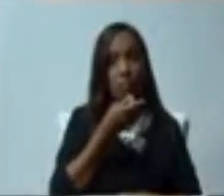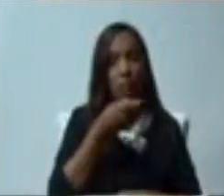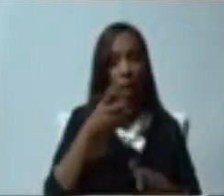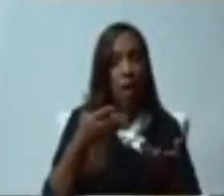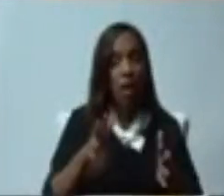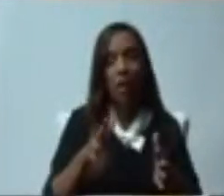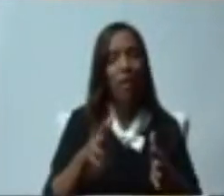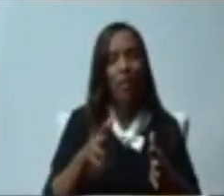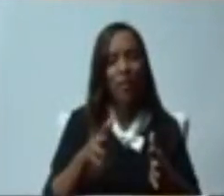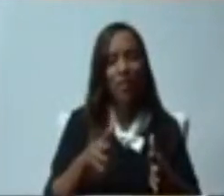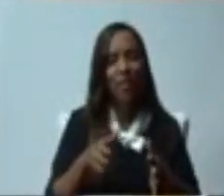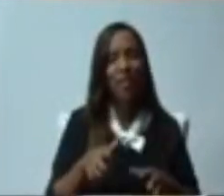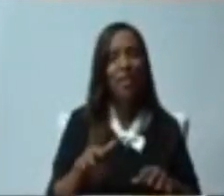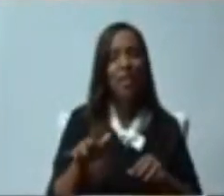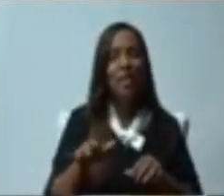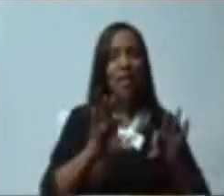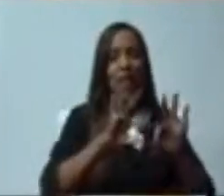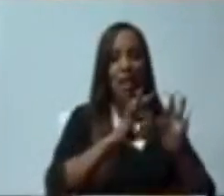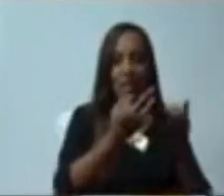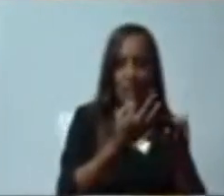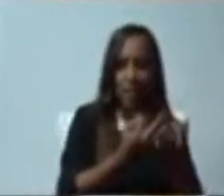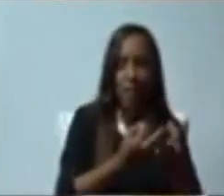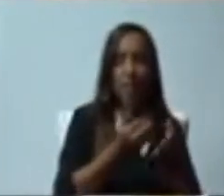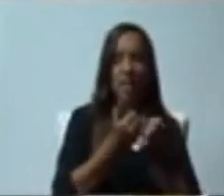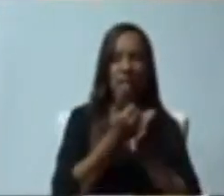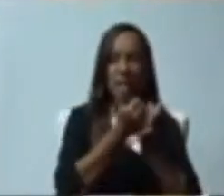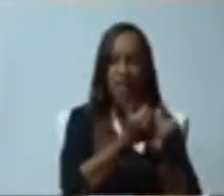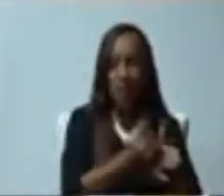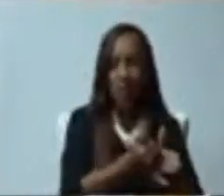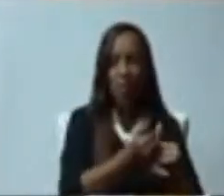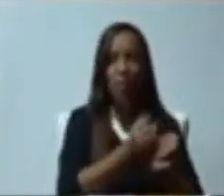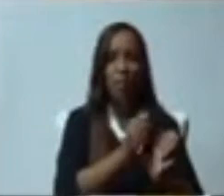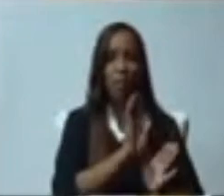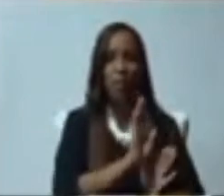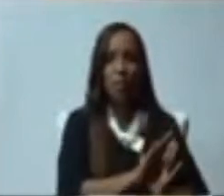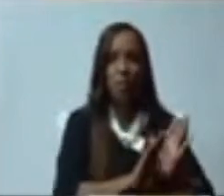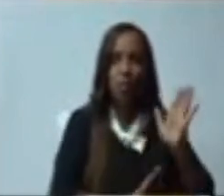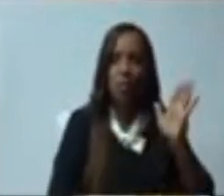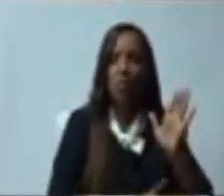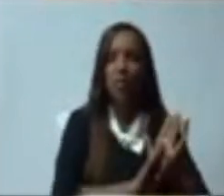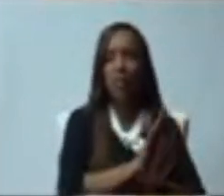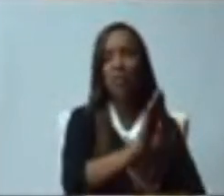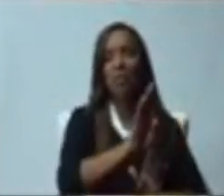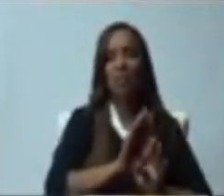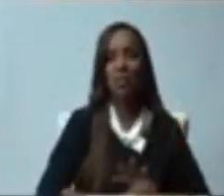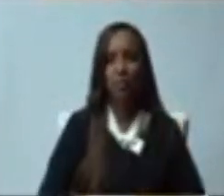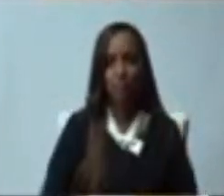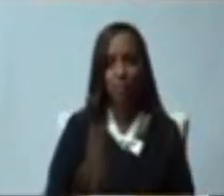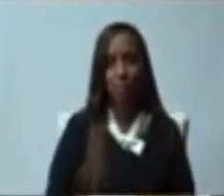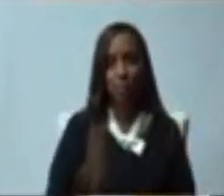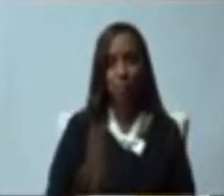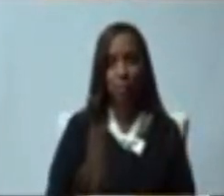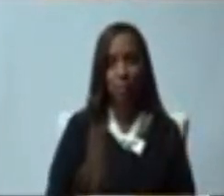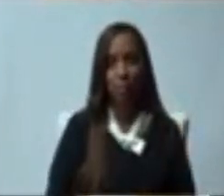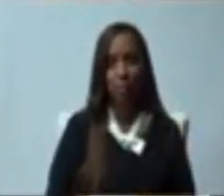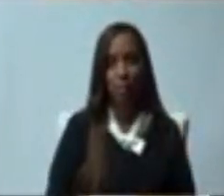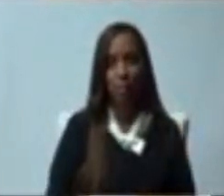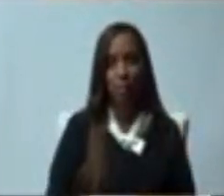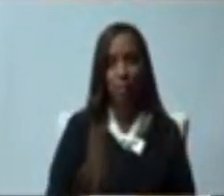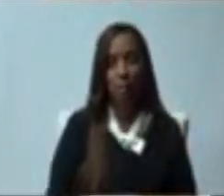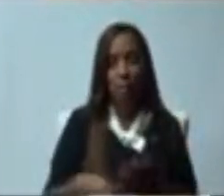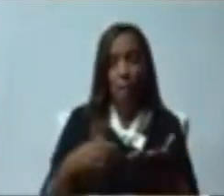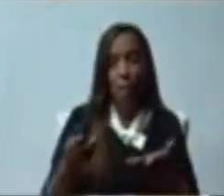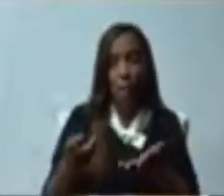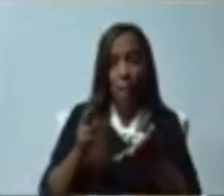pueblo dominicano. Nosotros tenemos que cerrar esa brecha de inequidad que existe en la República Dominicana, donde hay un